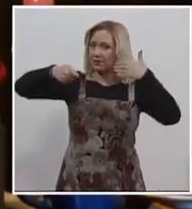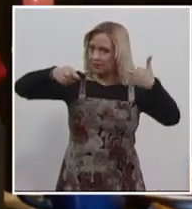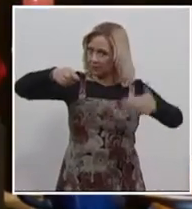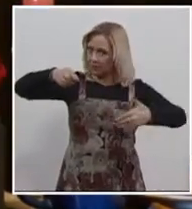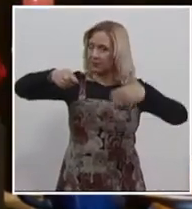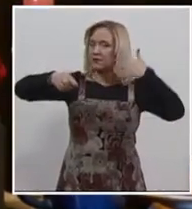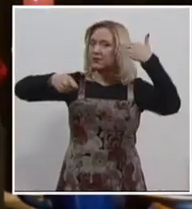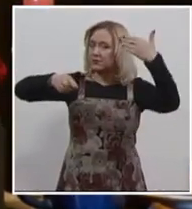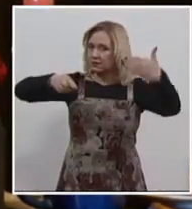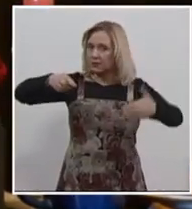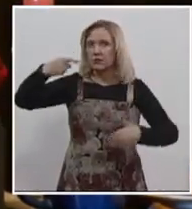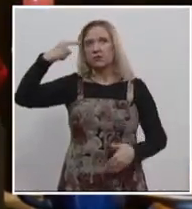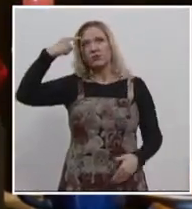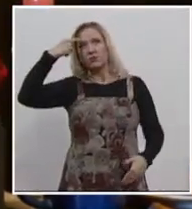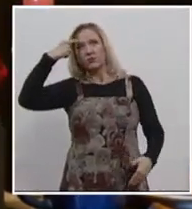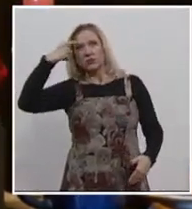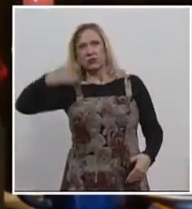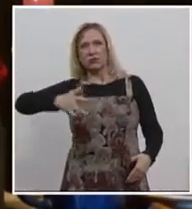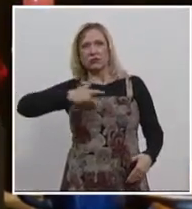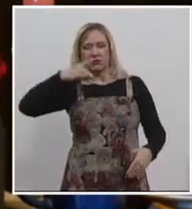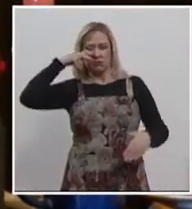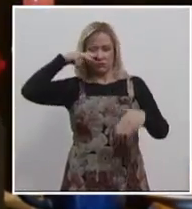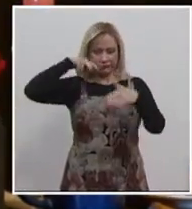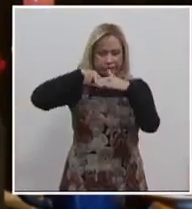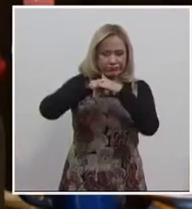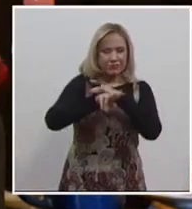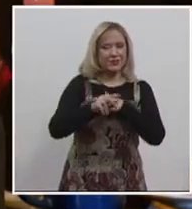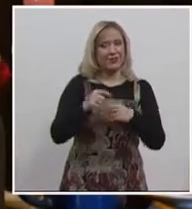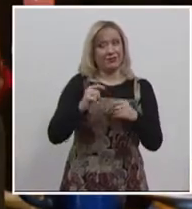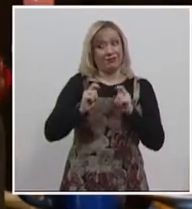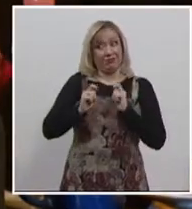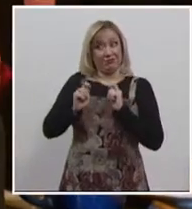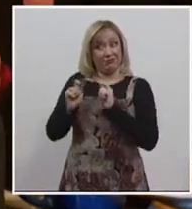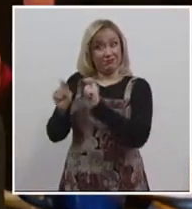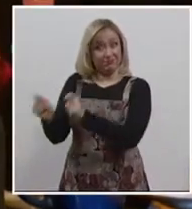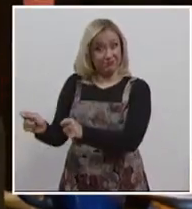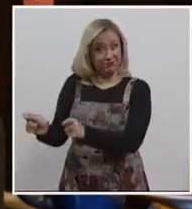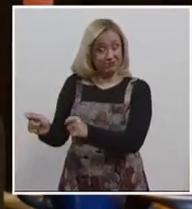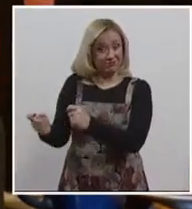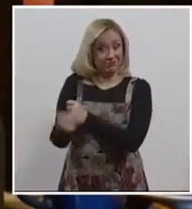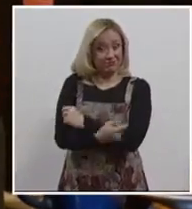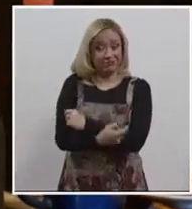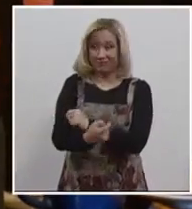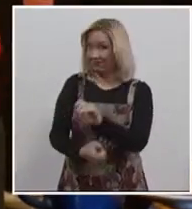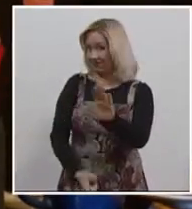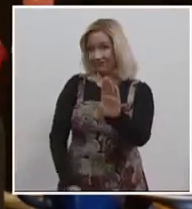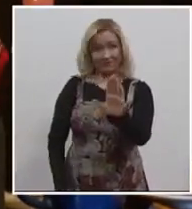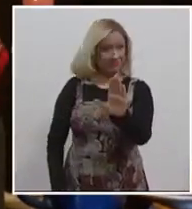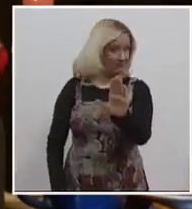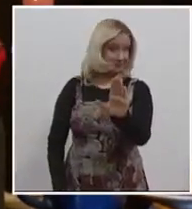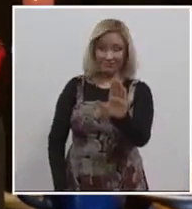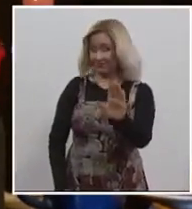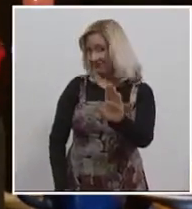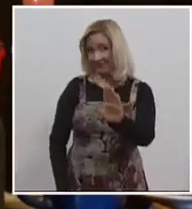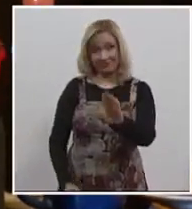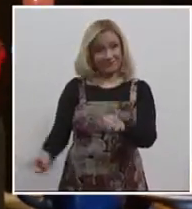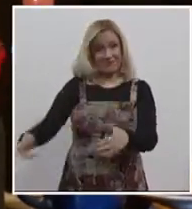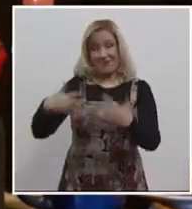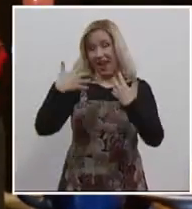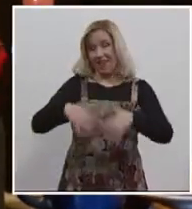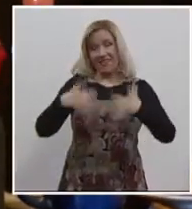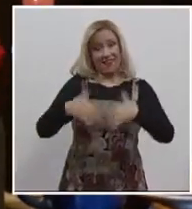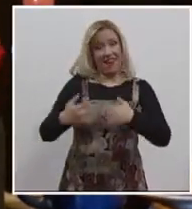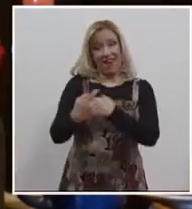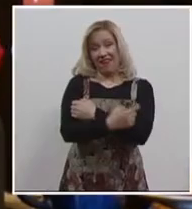el criterio, yo no se lo dejaría ceteris paribus hoy por hoy a una máquina,